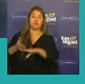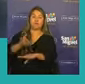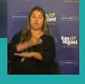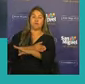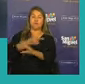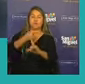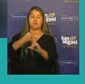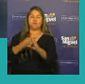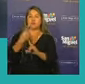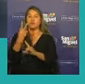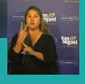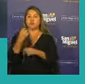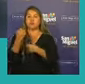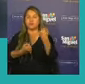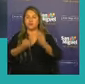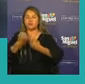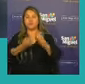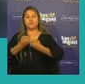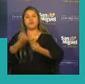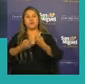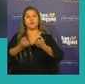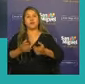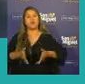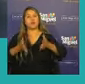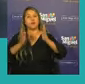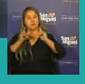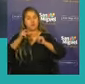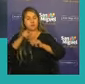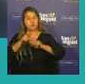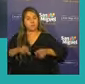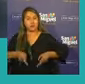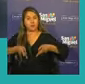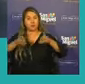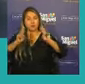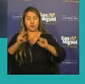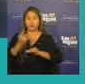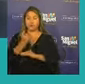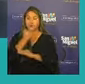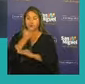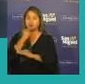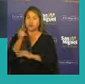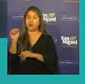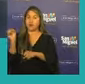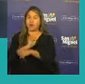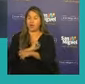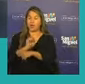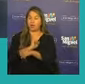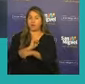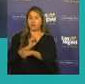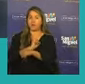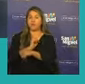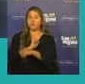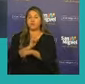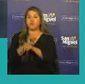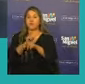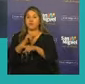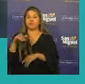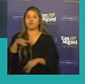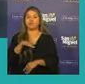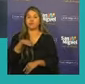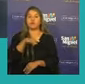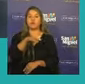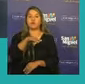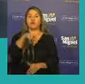2 camionetas, lo que nos permitió también, porque los autos tienen que manejarse, lo que nos